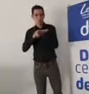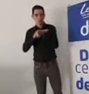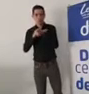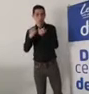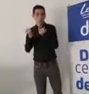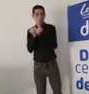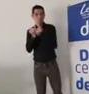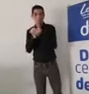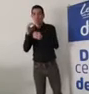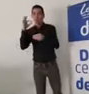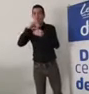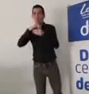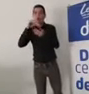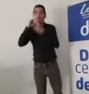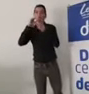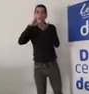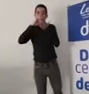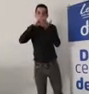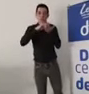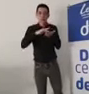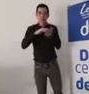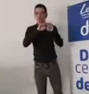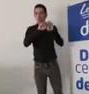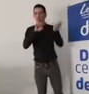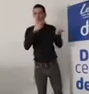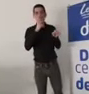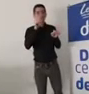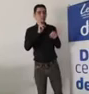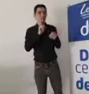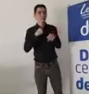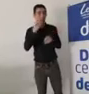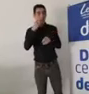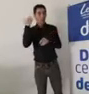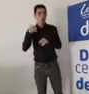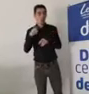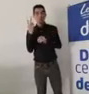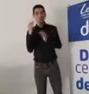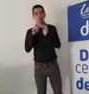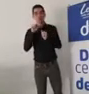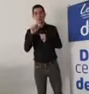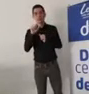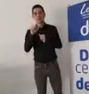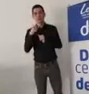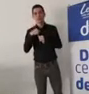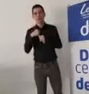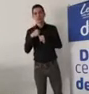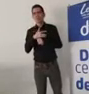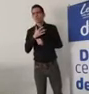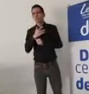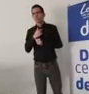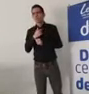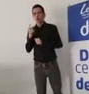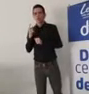2016, fíjense, después de un ejercicio de participación ciudadana, cuando perdimos el plebiscito por la paz. Perdemos el plebiscito y yo